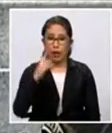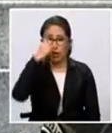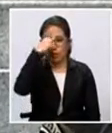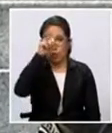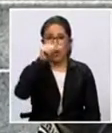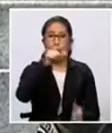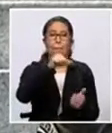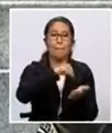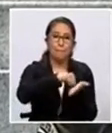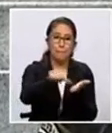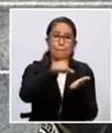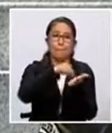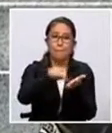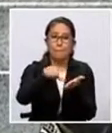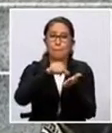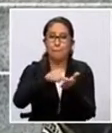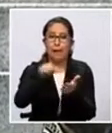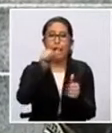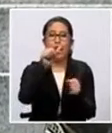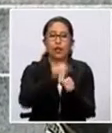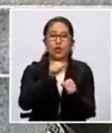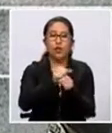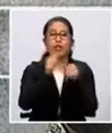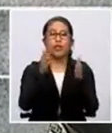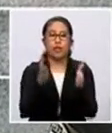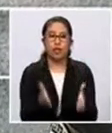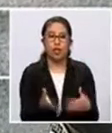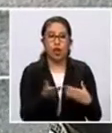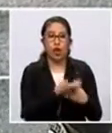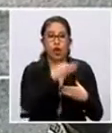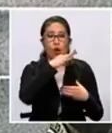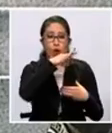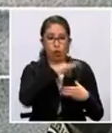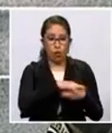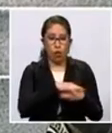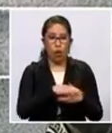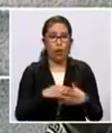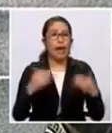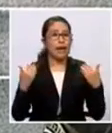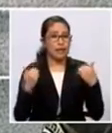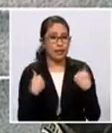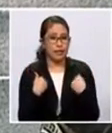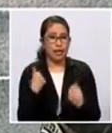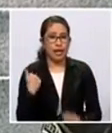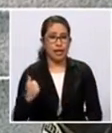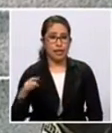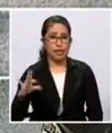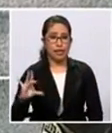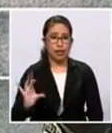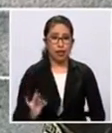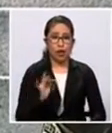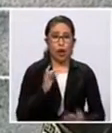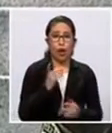trabajador para un crédito que se da a 18 meses,